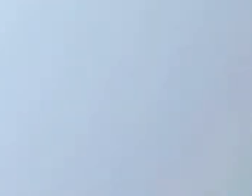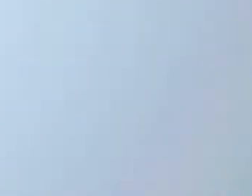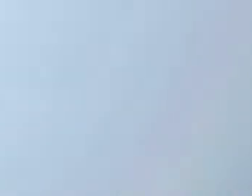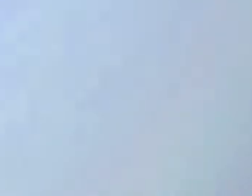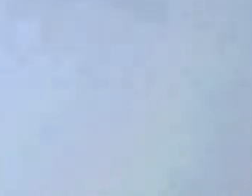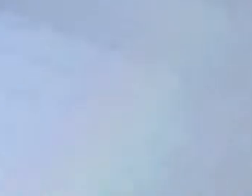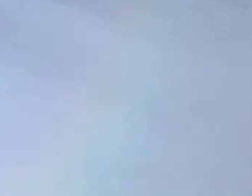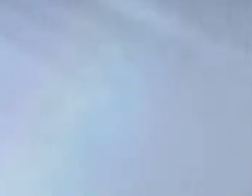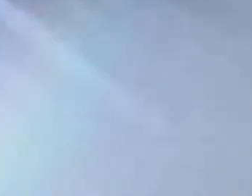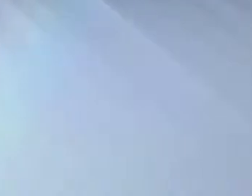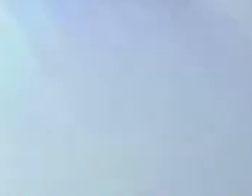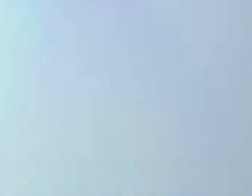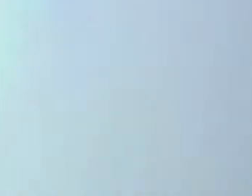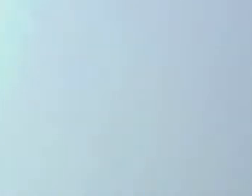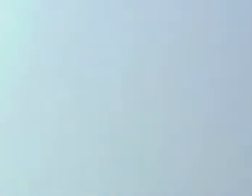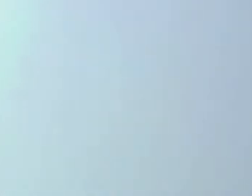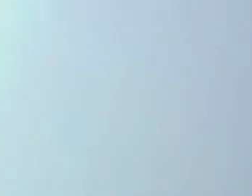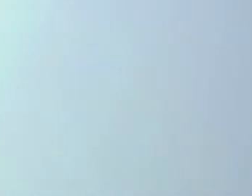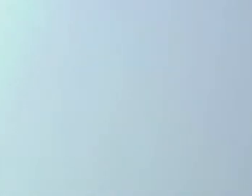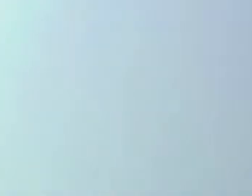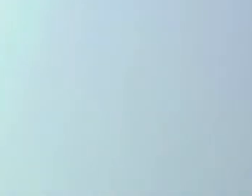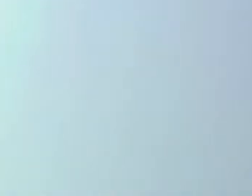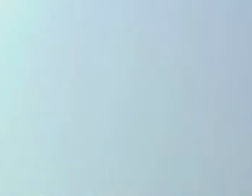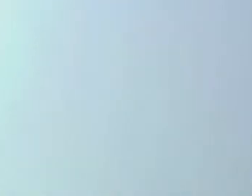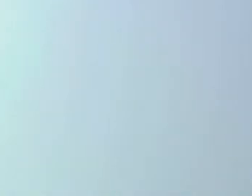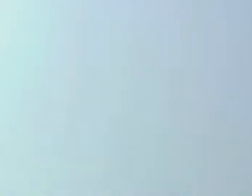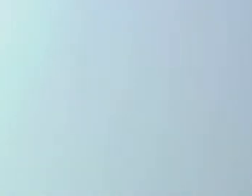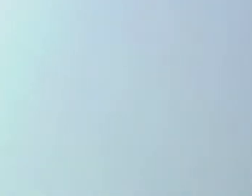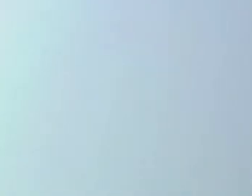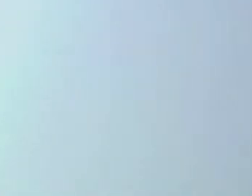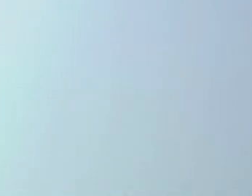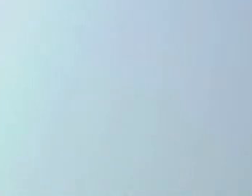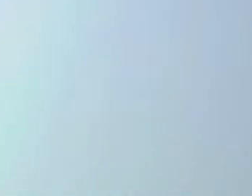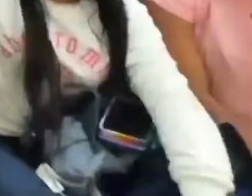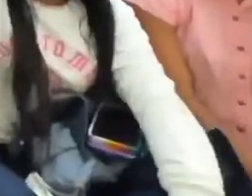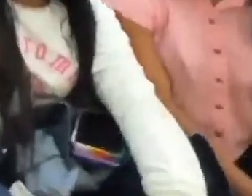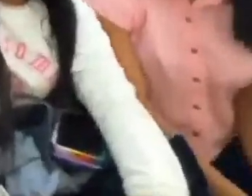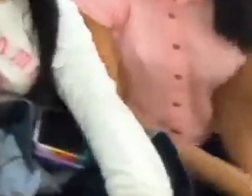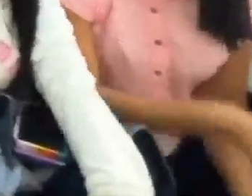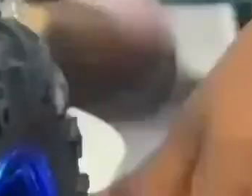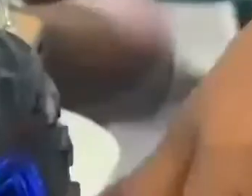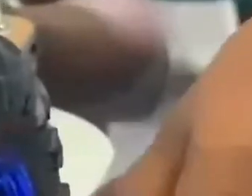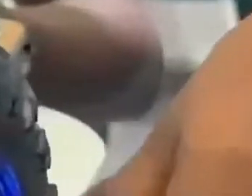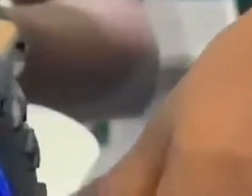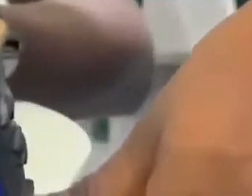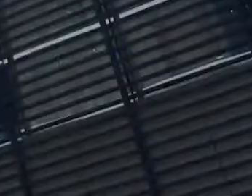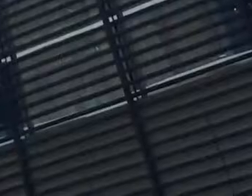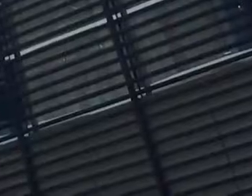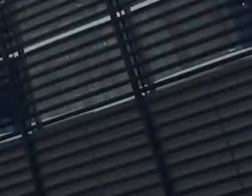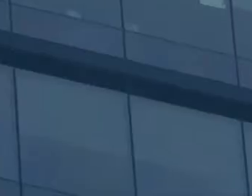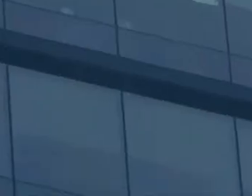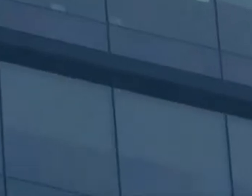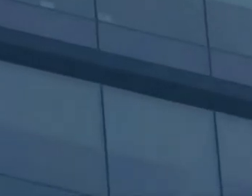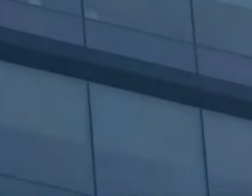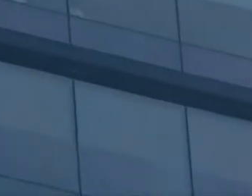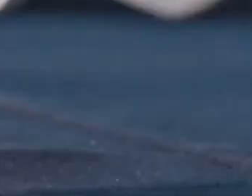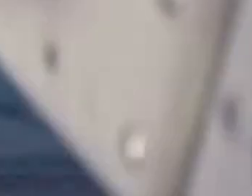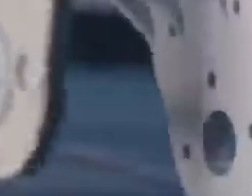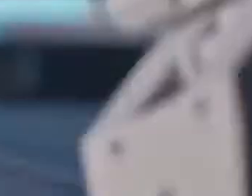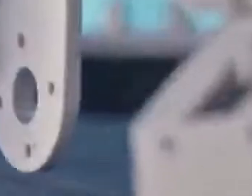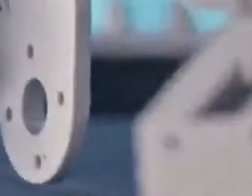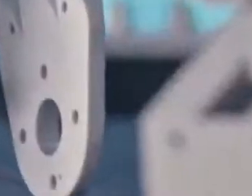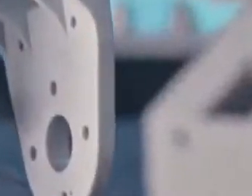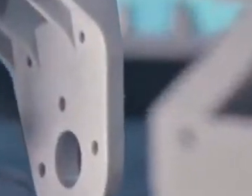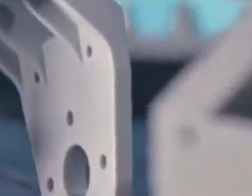Colombia es epicentro de la ciencia, la tecnología y la innovación de América Latina y el Caribe. La cuarta reunión de la Conferencia de Ciencia, Innovación